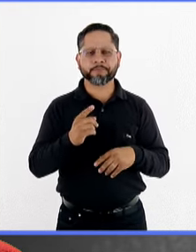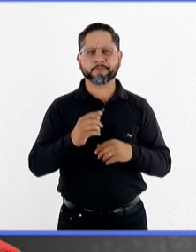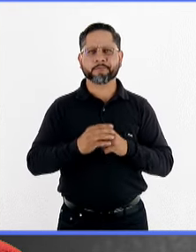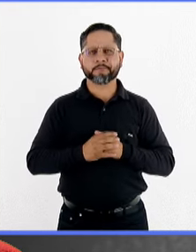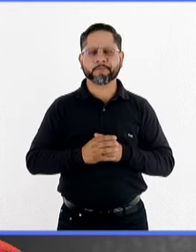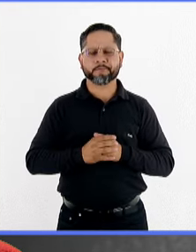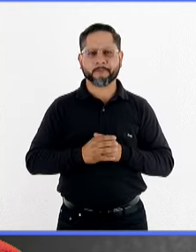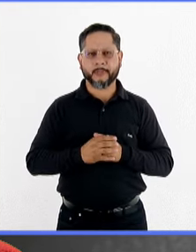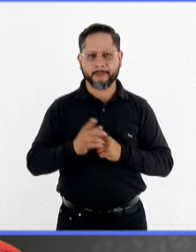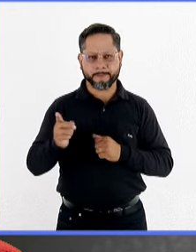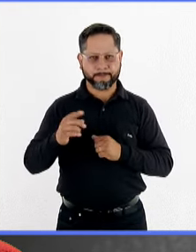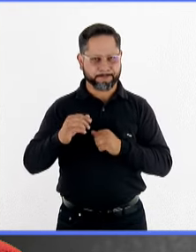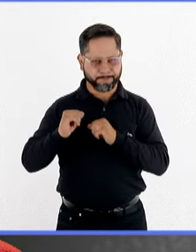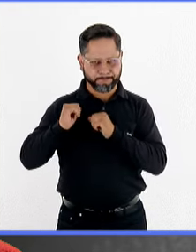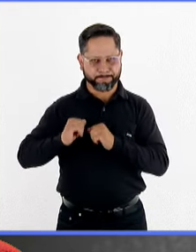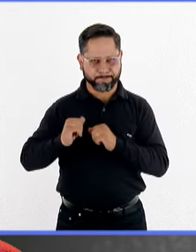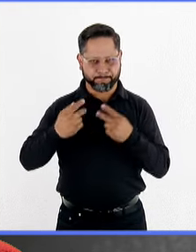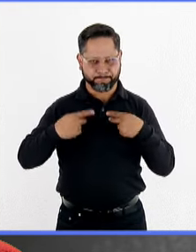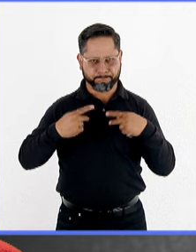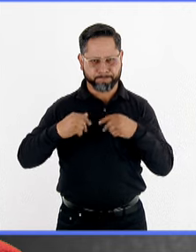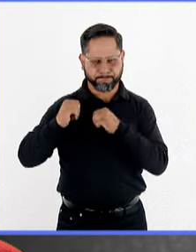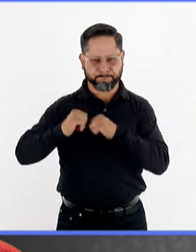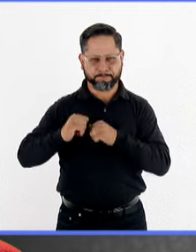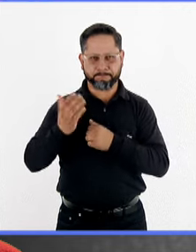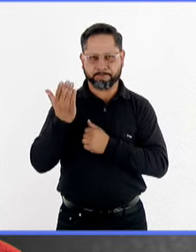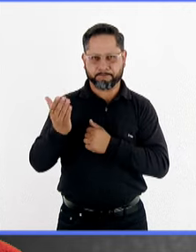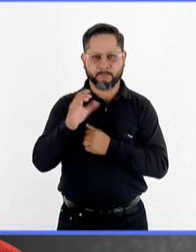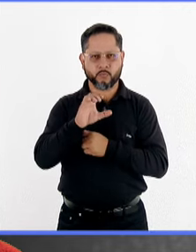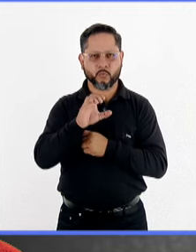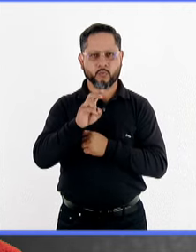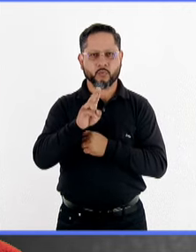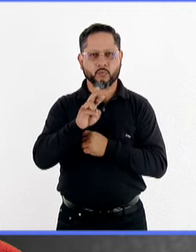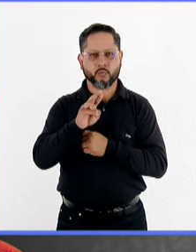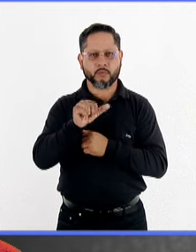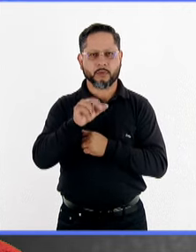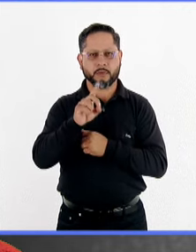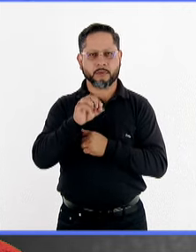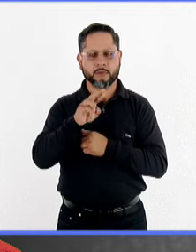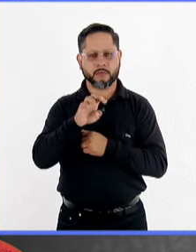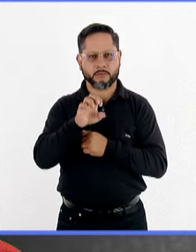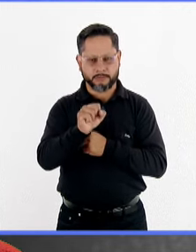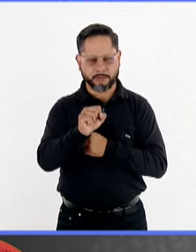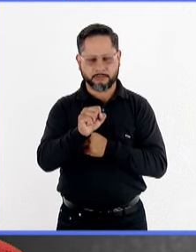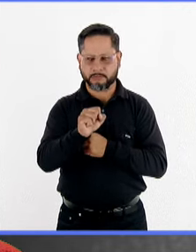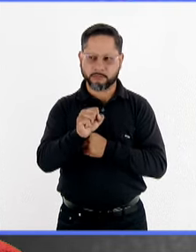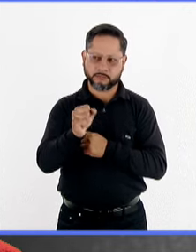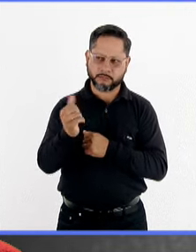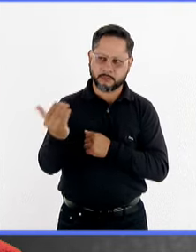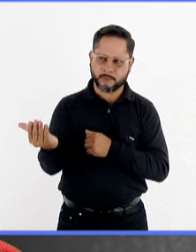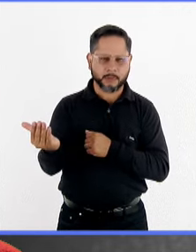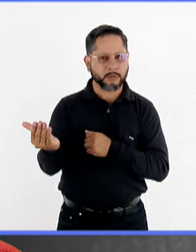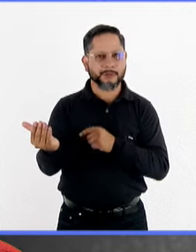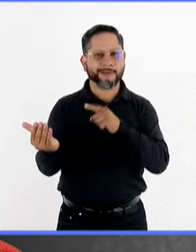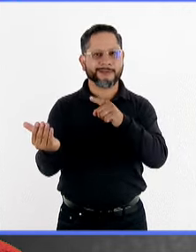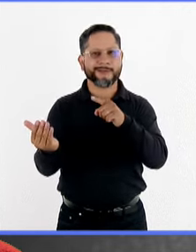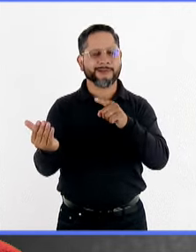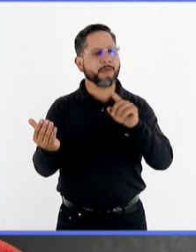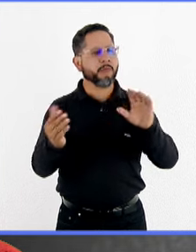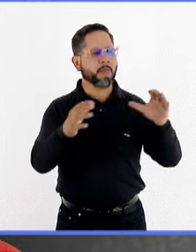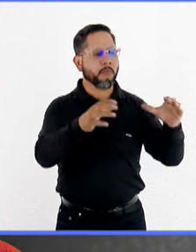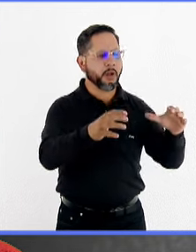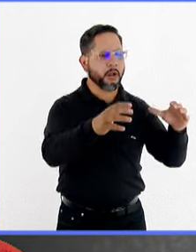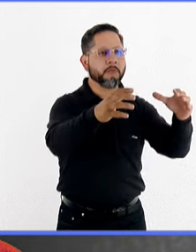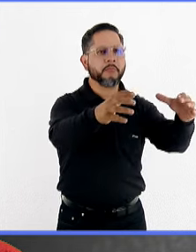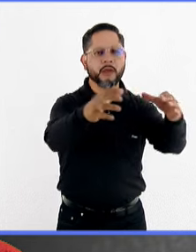estas personas, que les llamamos curadores, y el concepto colección, se